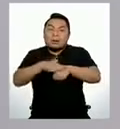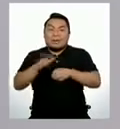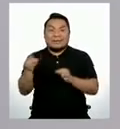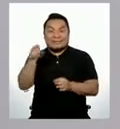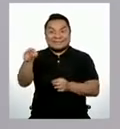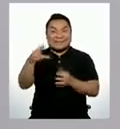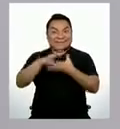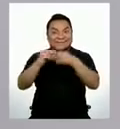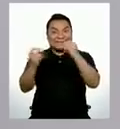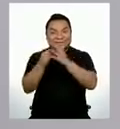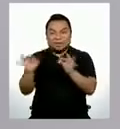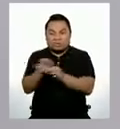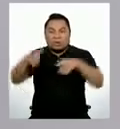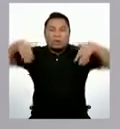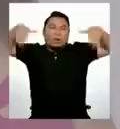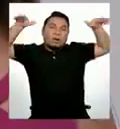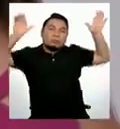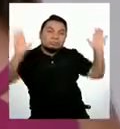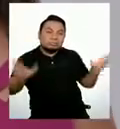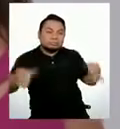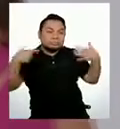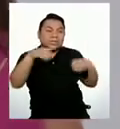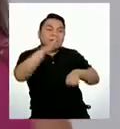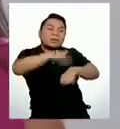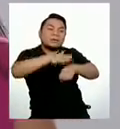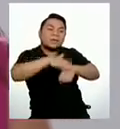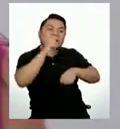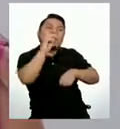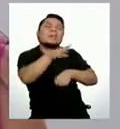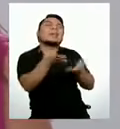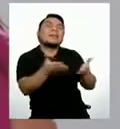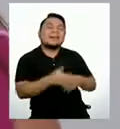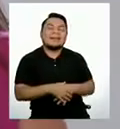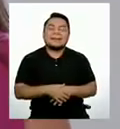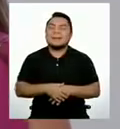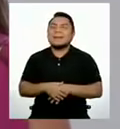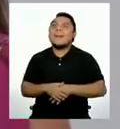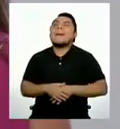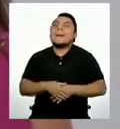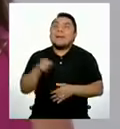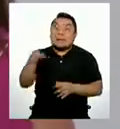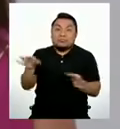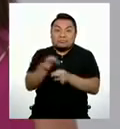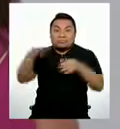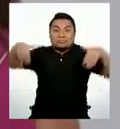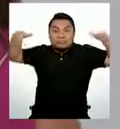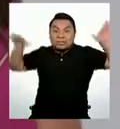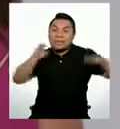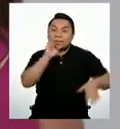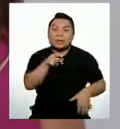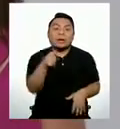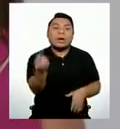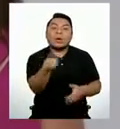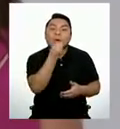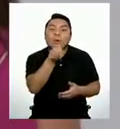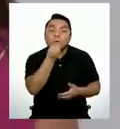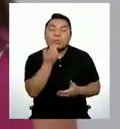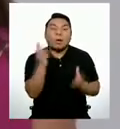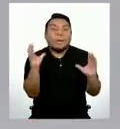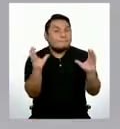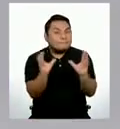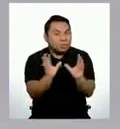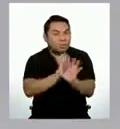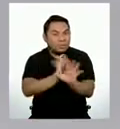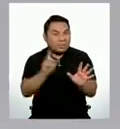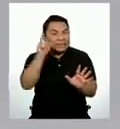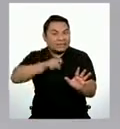guardián le repite varias veces al hombre? Le dice varias veces, toma solo lo que necesites y nada